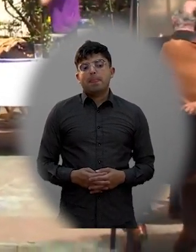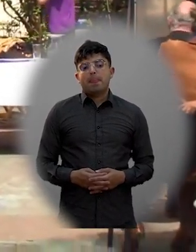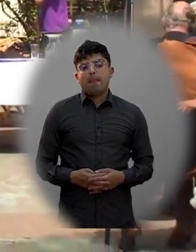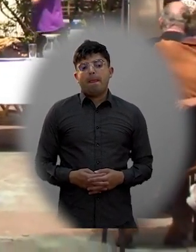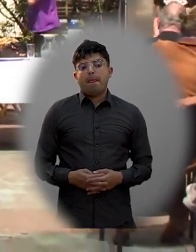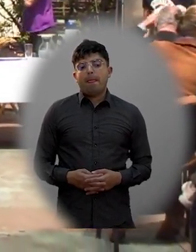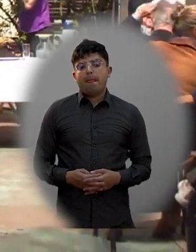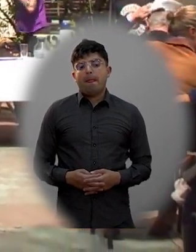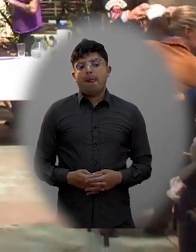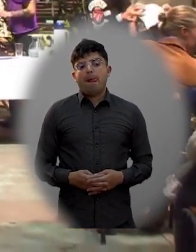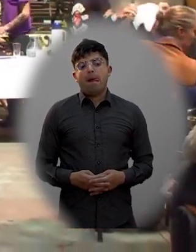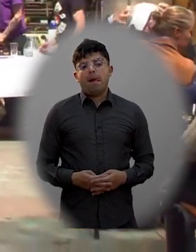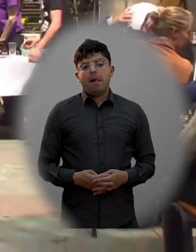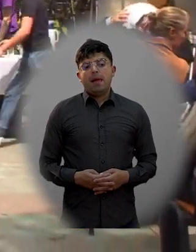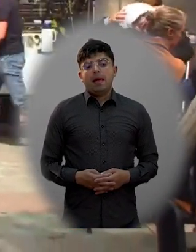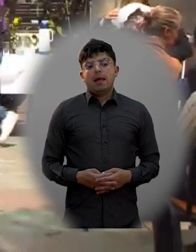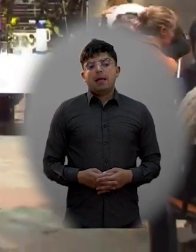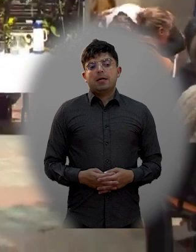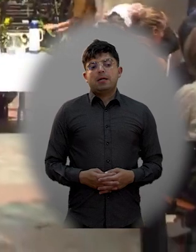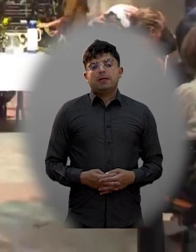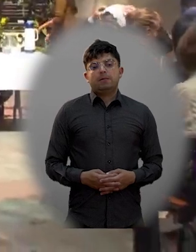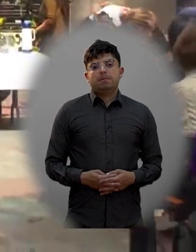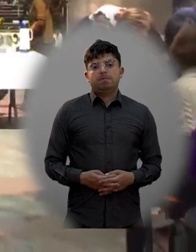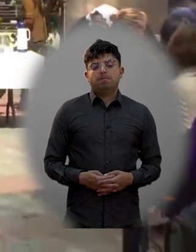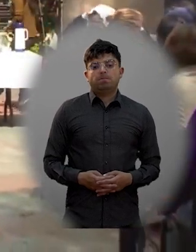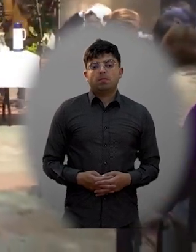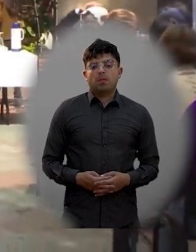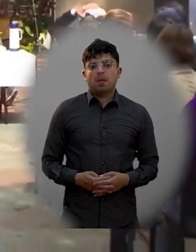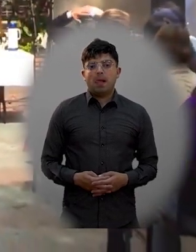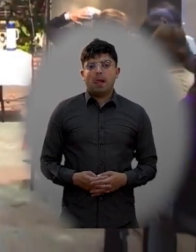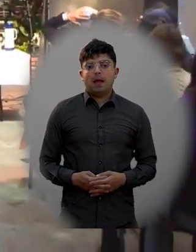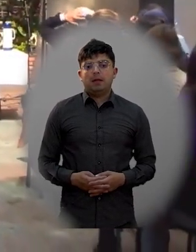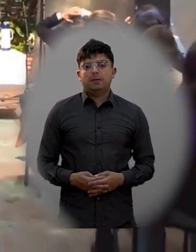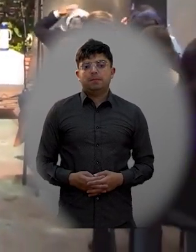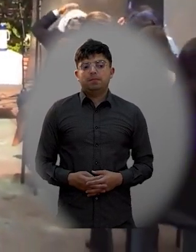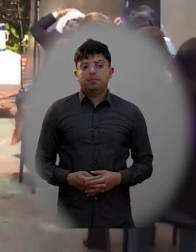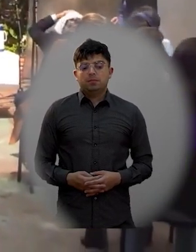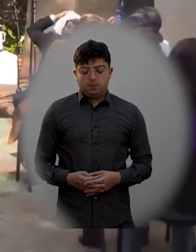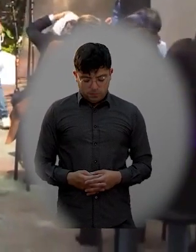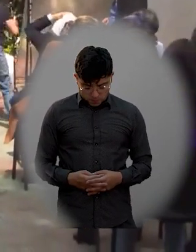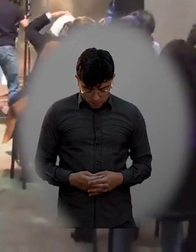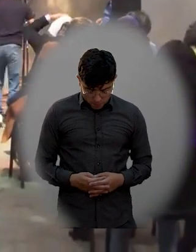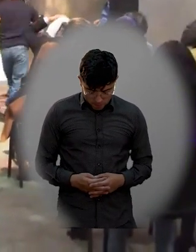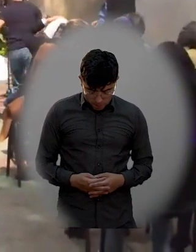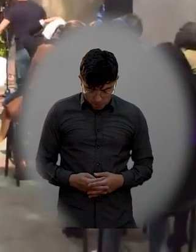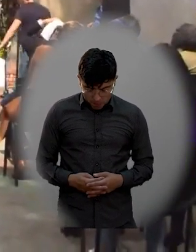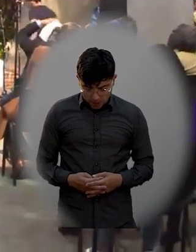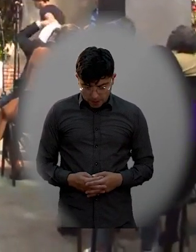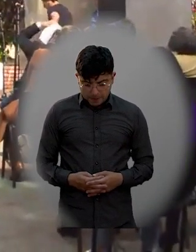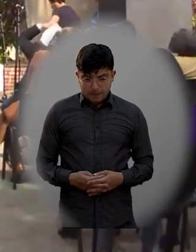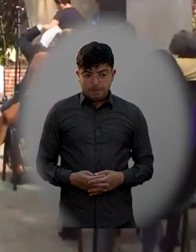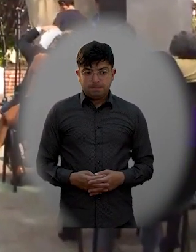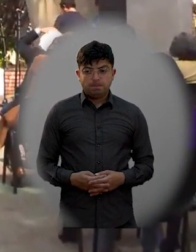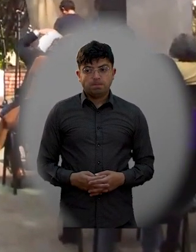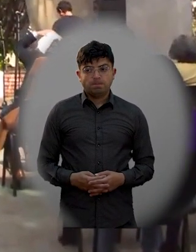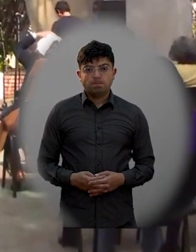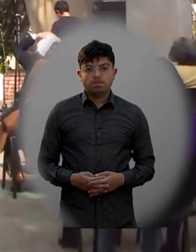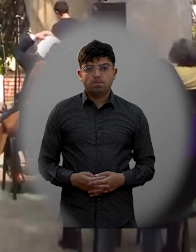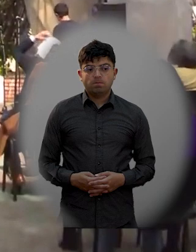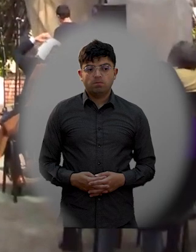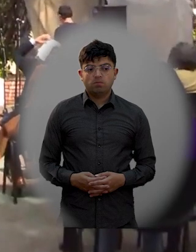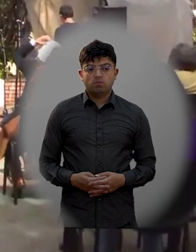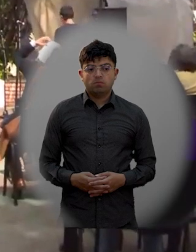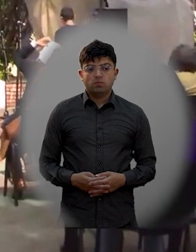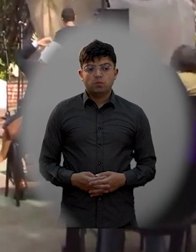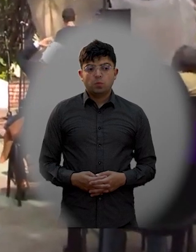¿dónde está nuestra maestra de ceremonias? ¿No está? Sí, no, llévatelo. ¿Cómo se llama el grupo? ¿Cómo se